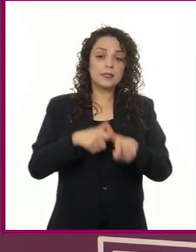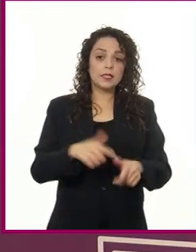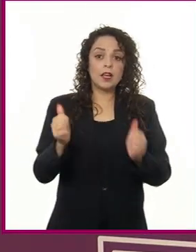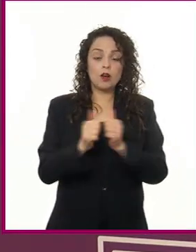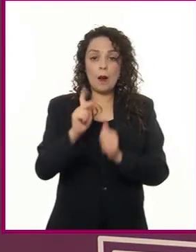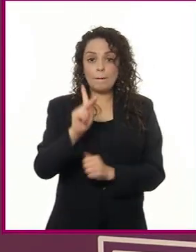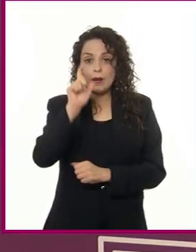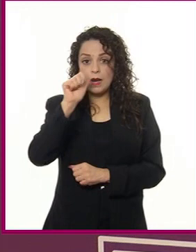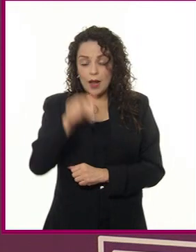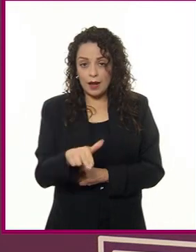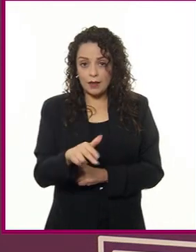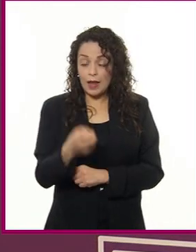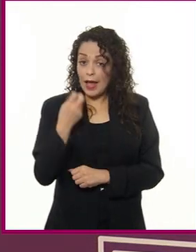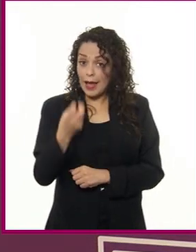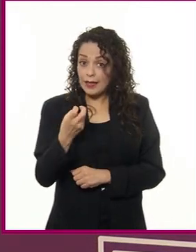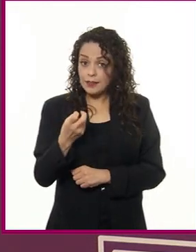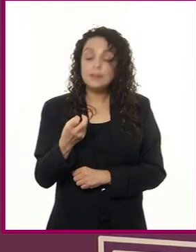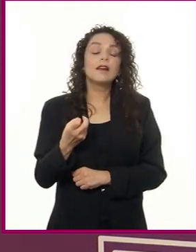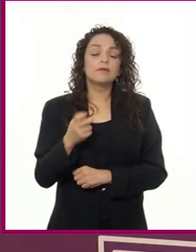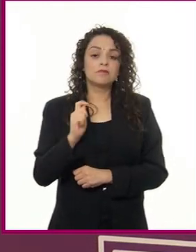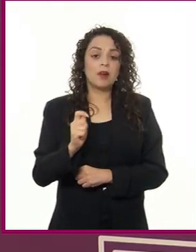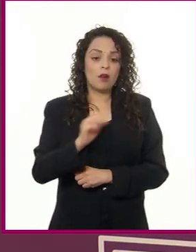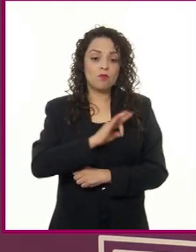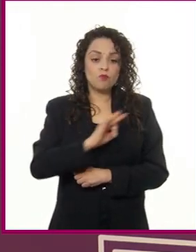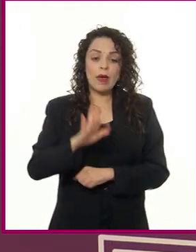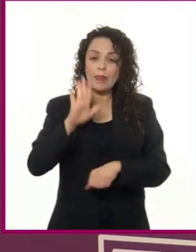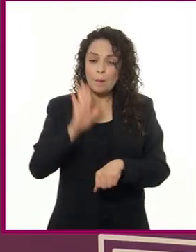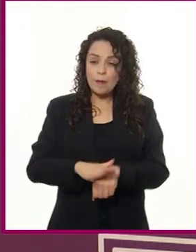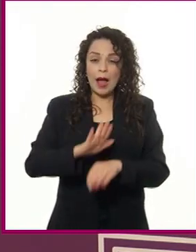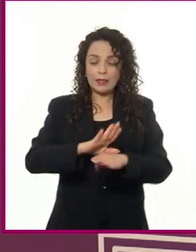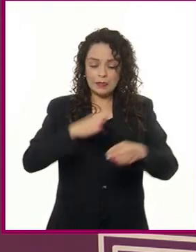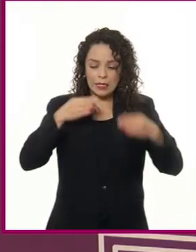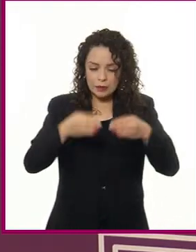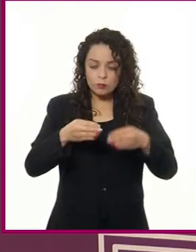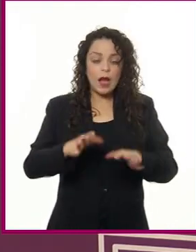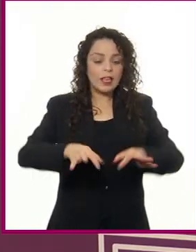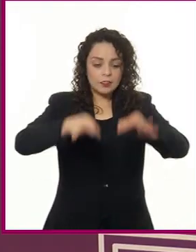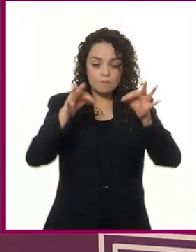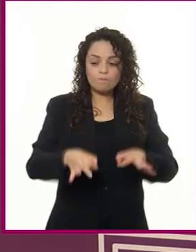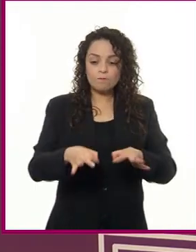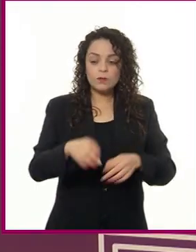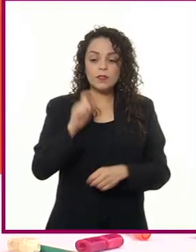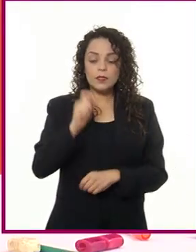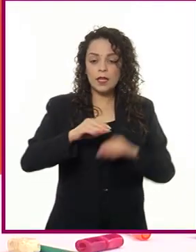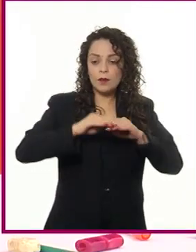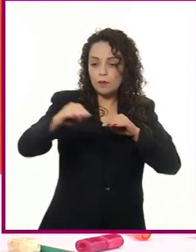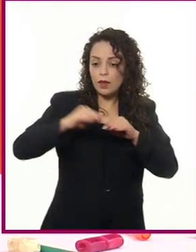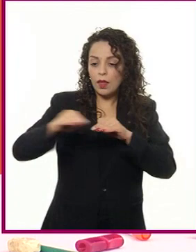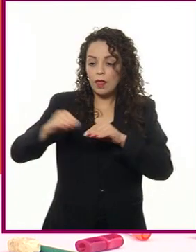en ese momento se tendrá concretamente la forma y dimensiones exactas.